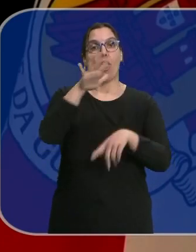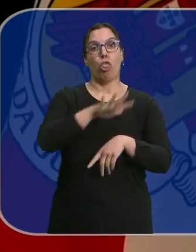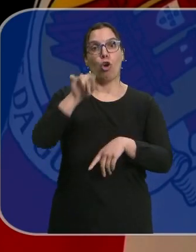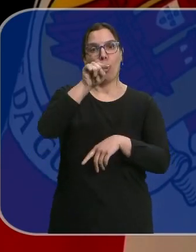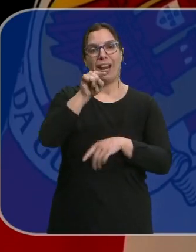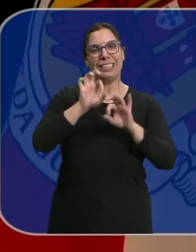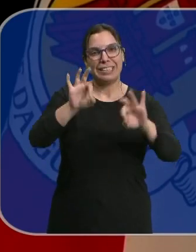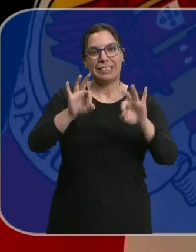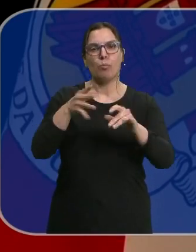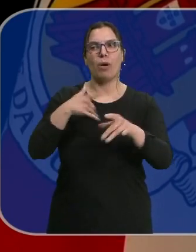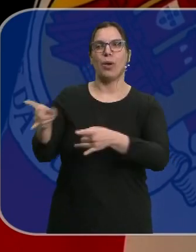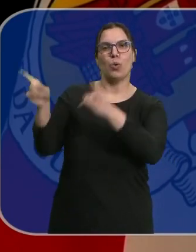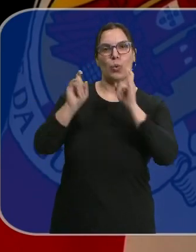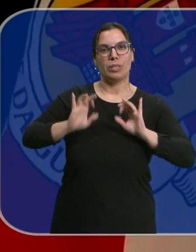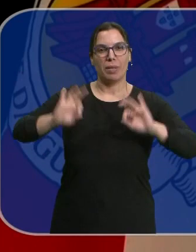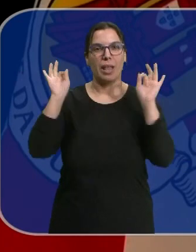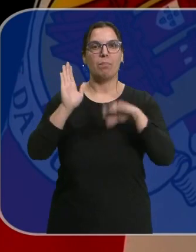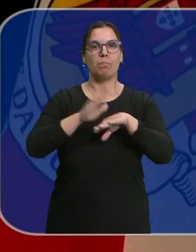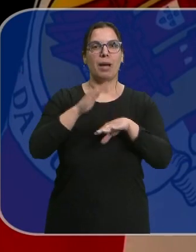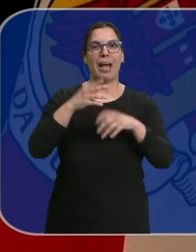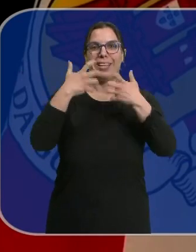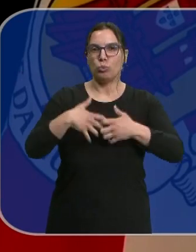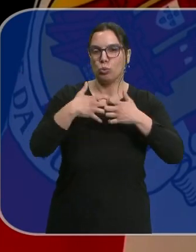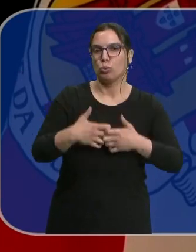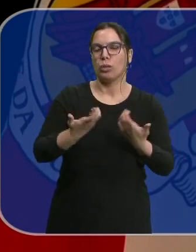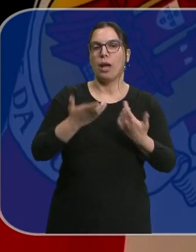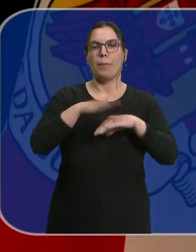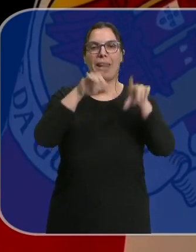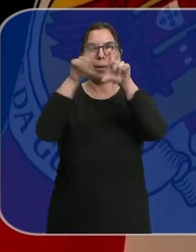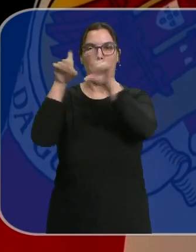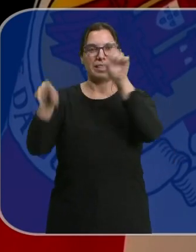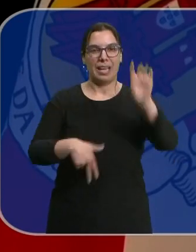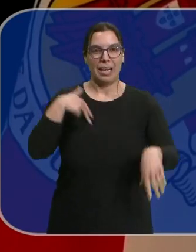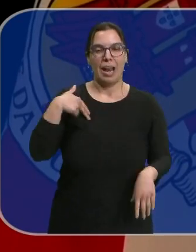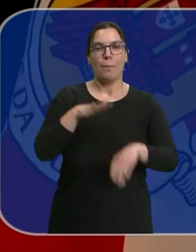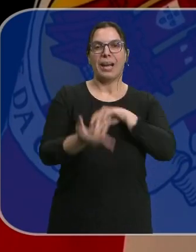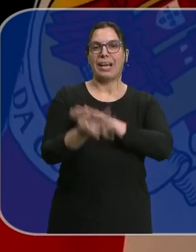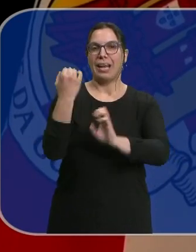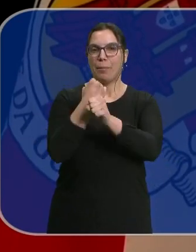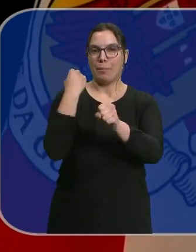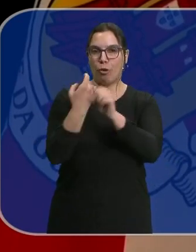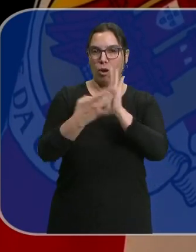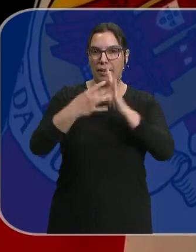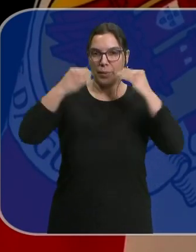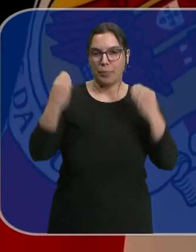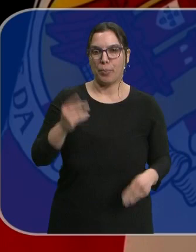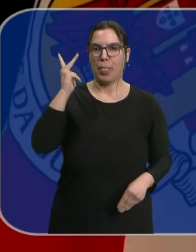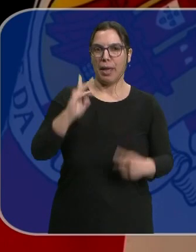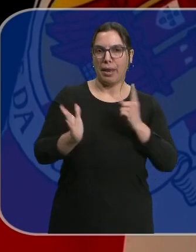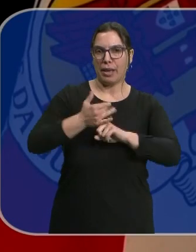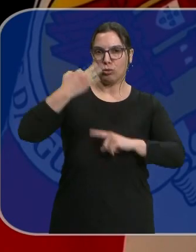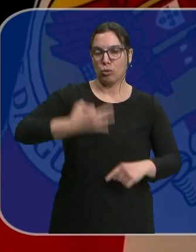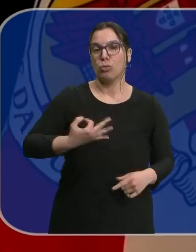ser especialmente atractiva para la industria, para la empresa en general, para la creación de empleo de calidad y con